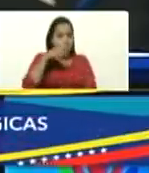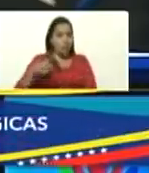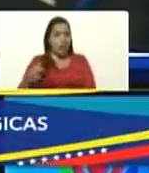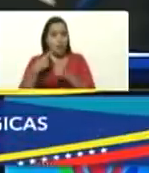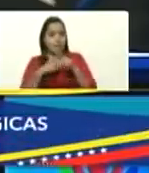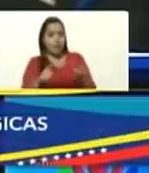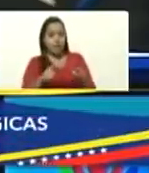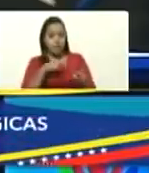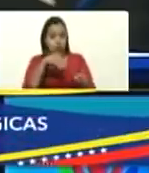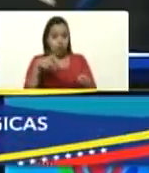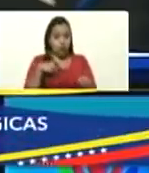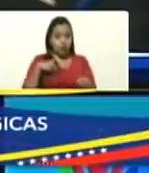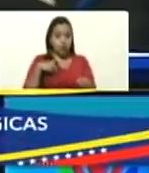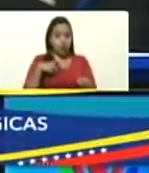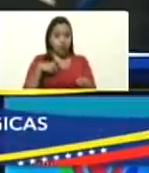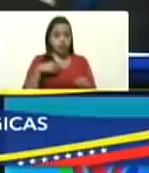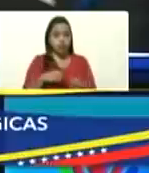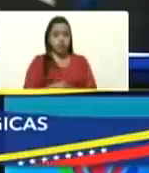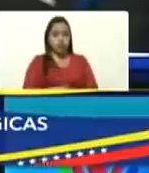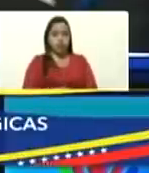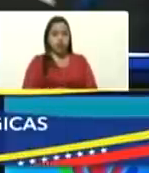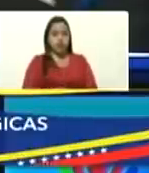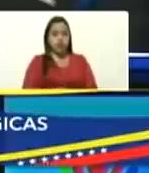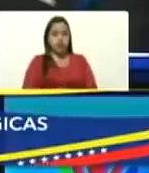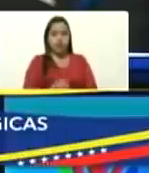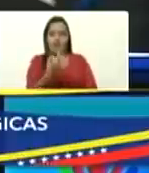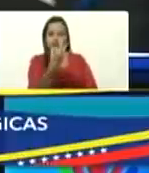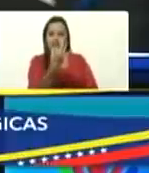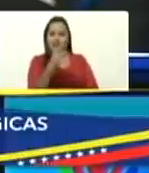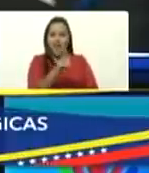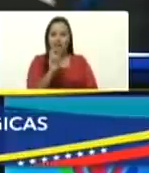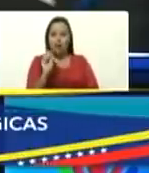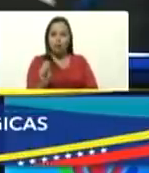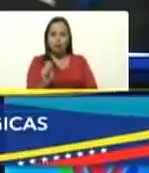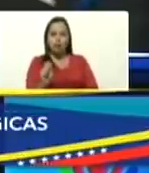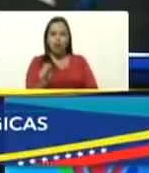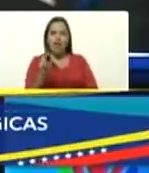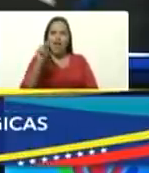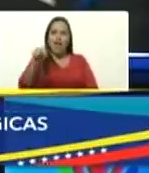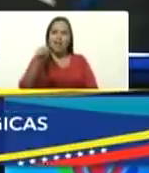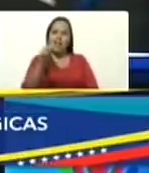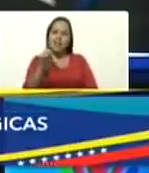next para nosotros significa las 3R.net.